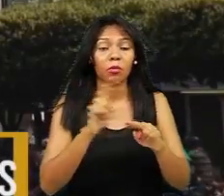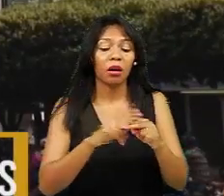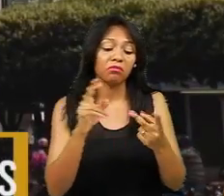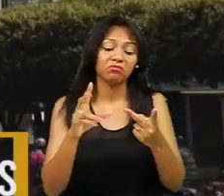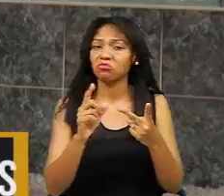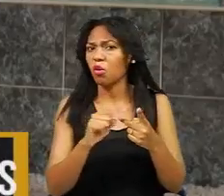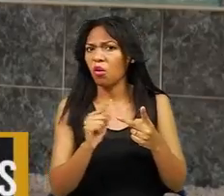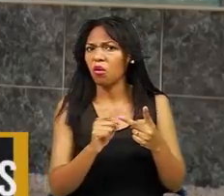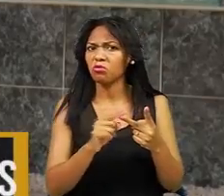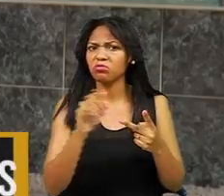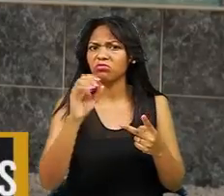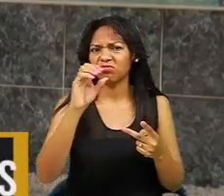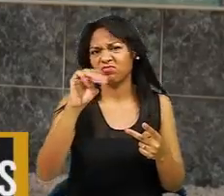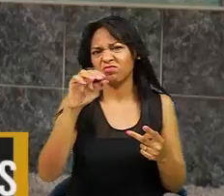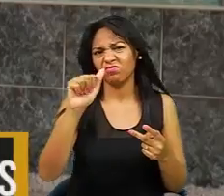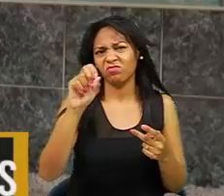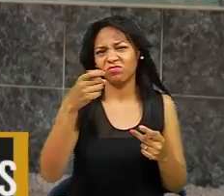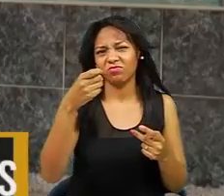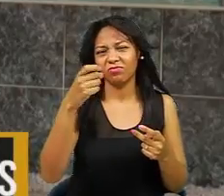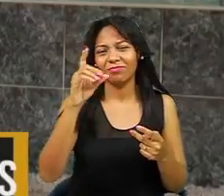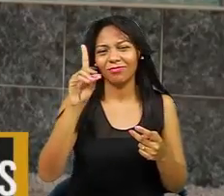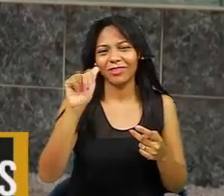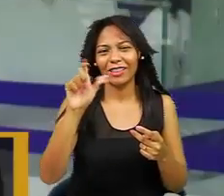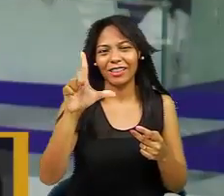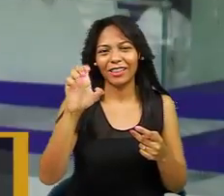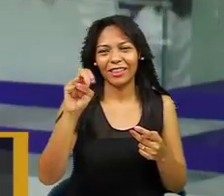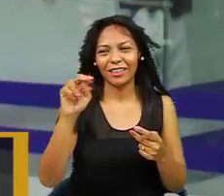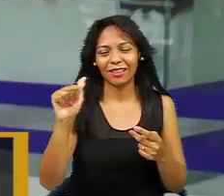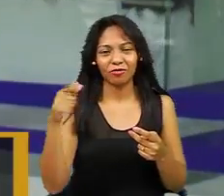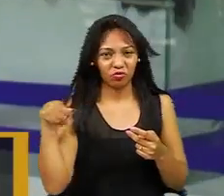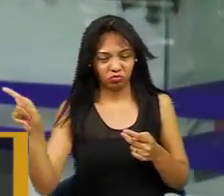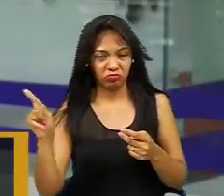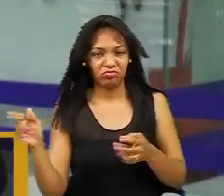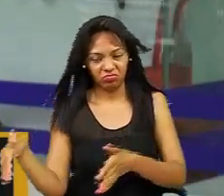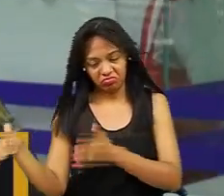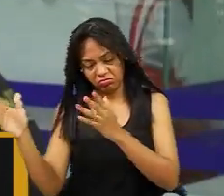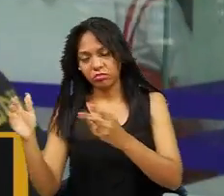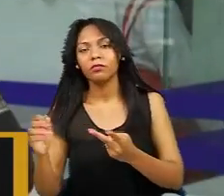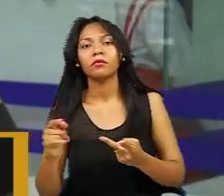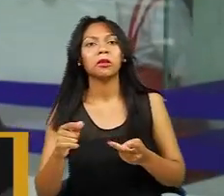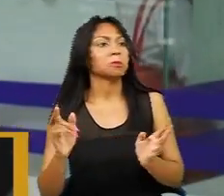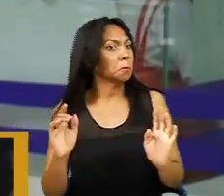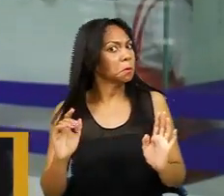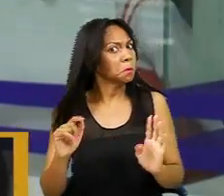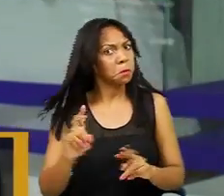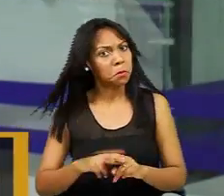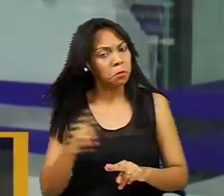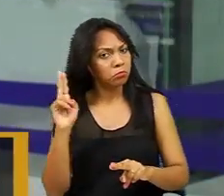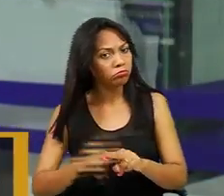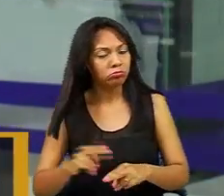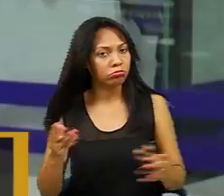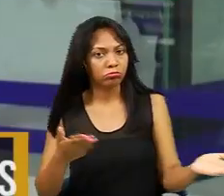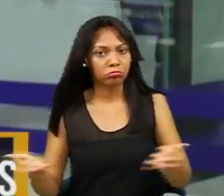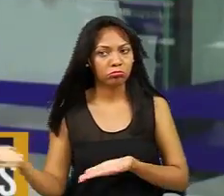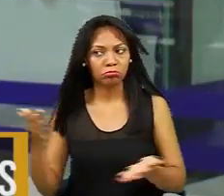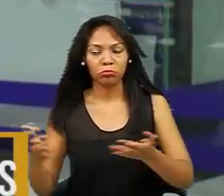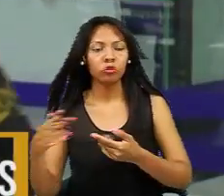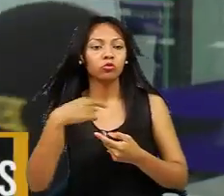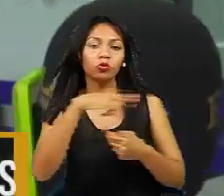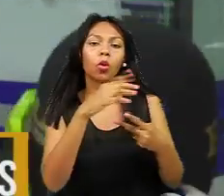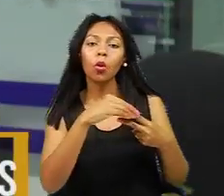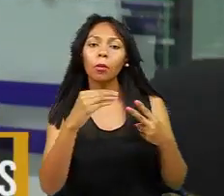Ayer tuve la oportunidad de hablar con el doctor Juan Gonzalo Arena, gerente de la clínica, y me confirmó que los servicios en la clínica Magdalena están normales para Coomeva.